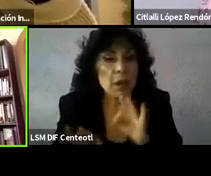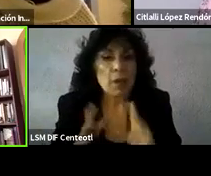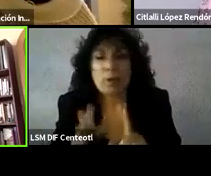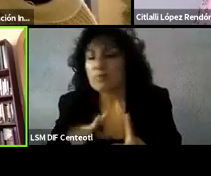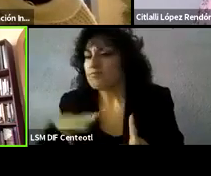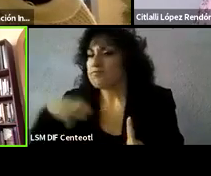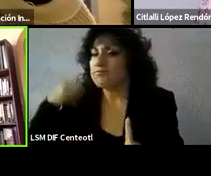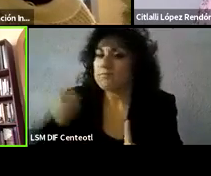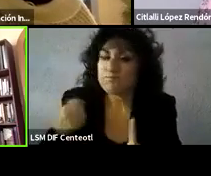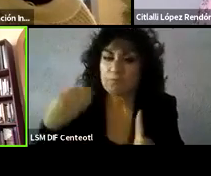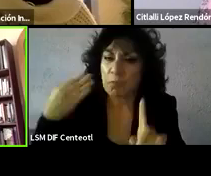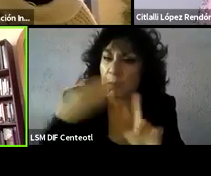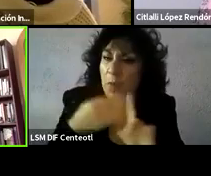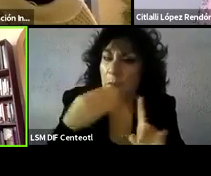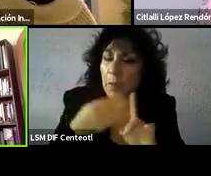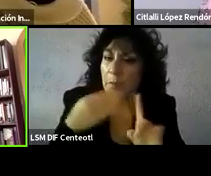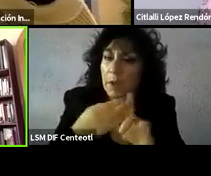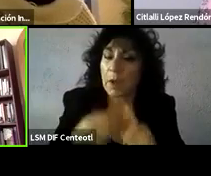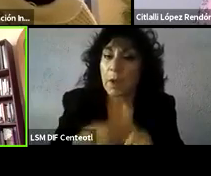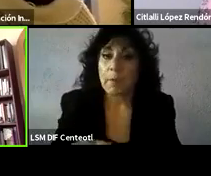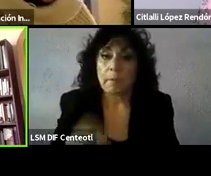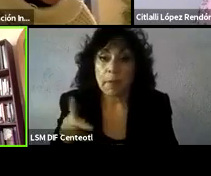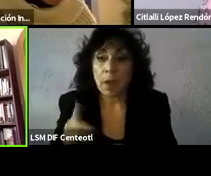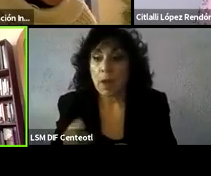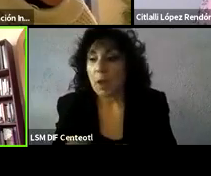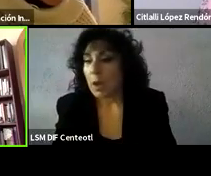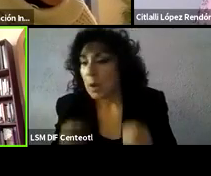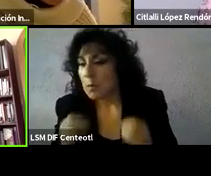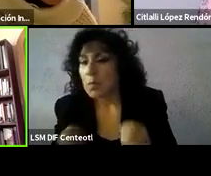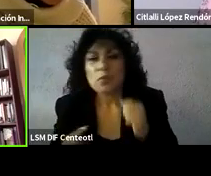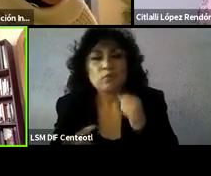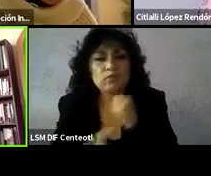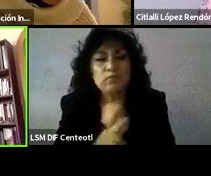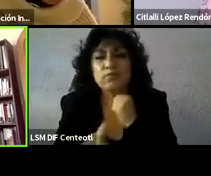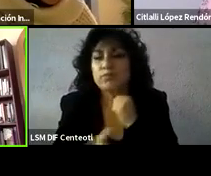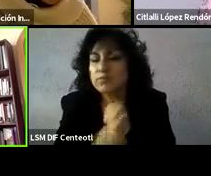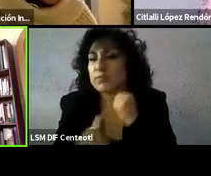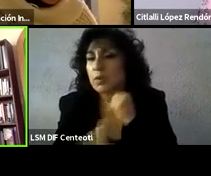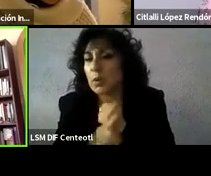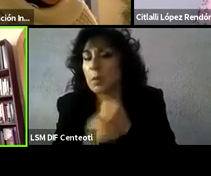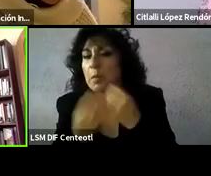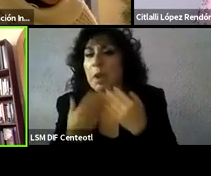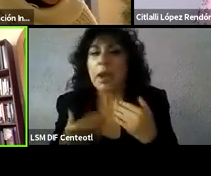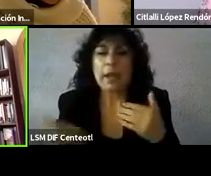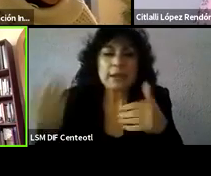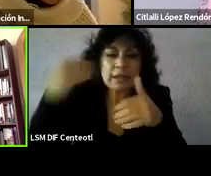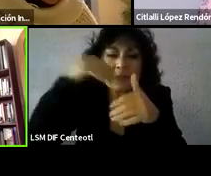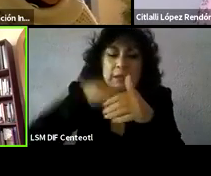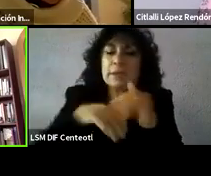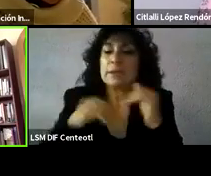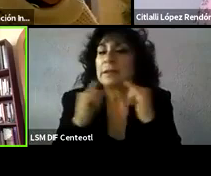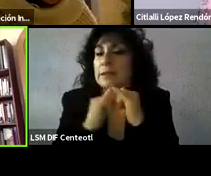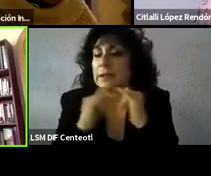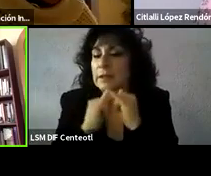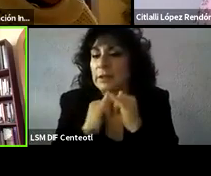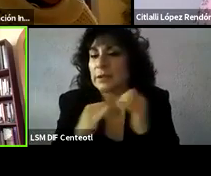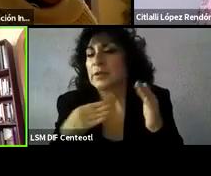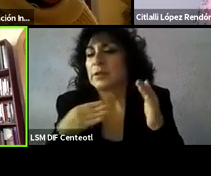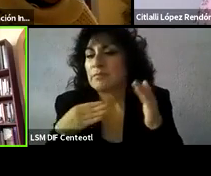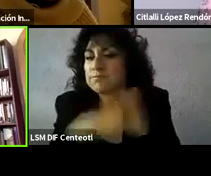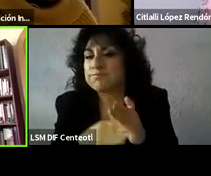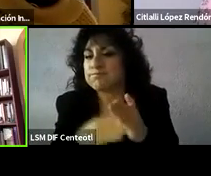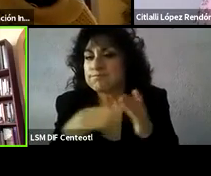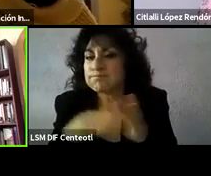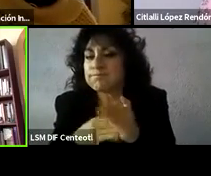de luchas que no nos permiten dentro de la institución. Hay muchas cuestiones muy añejas, pero eso lo podemos